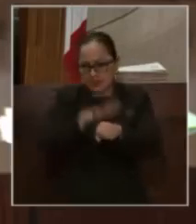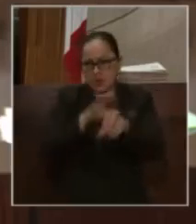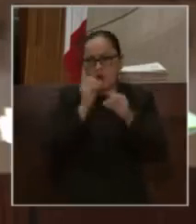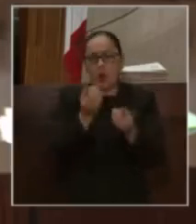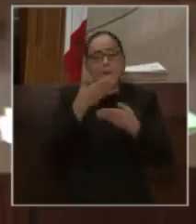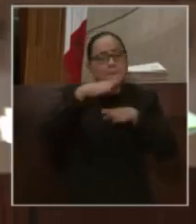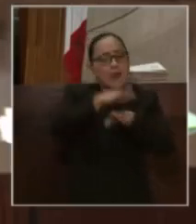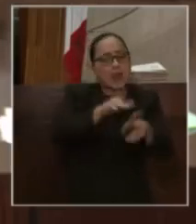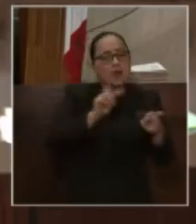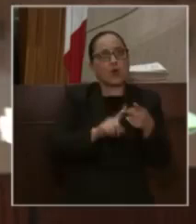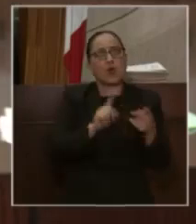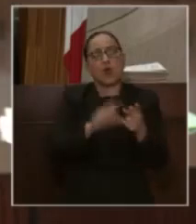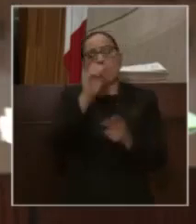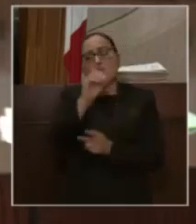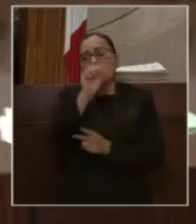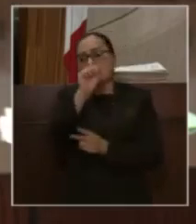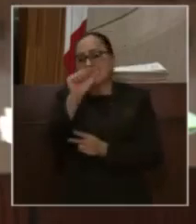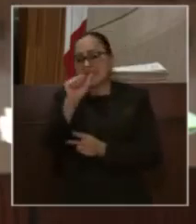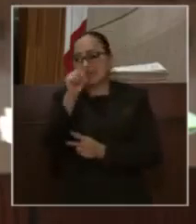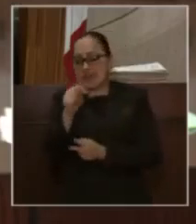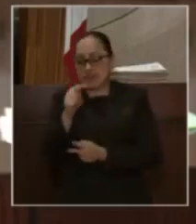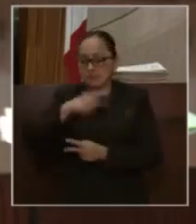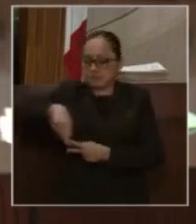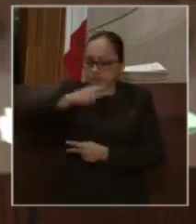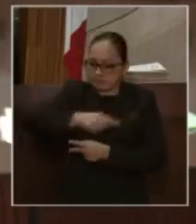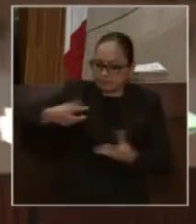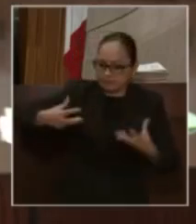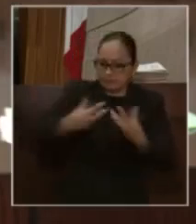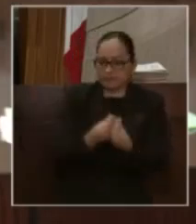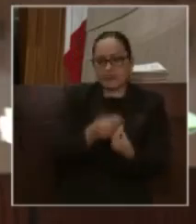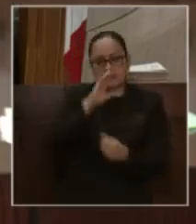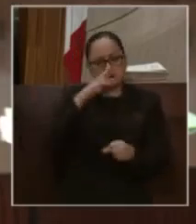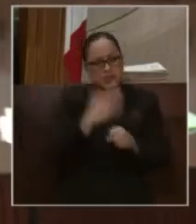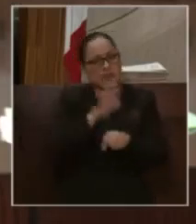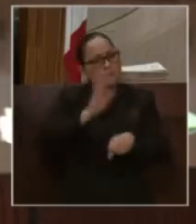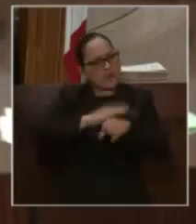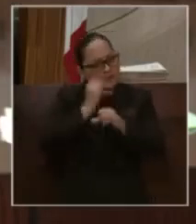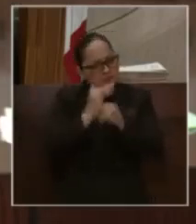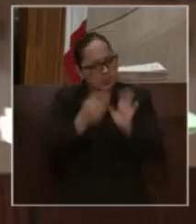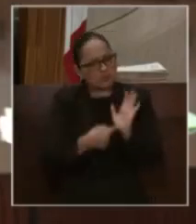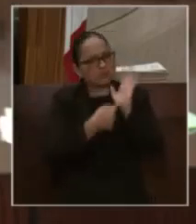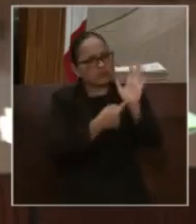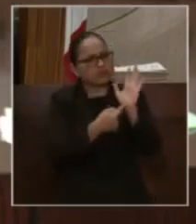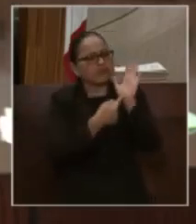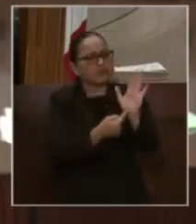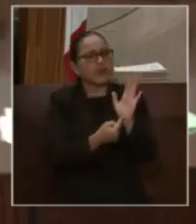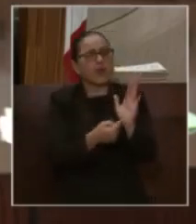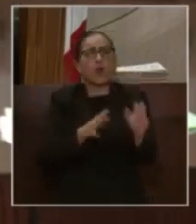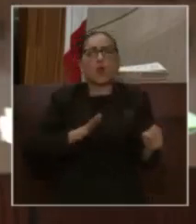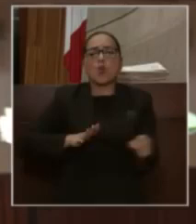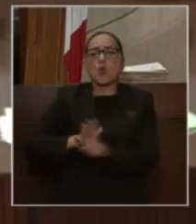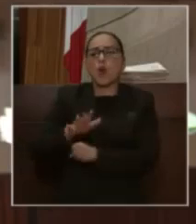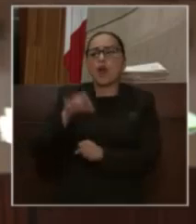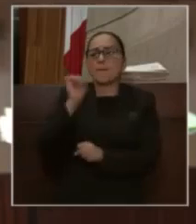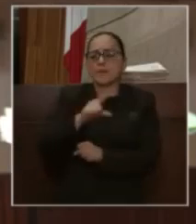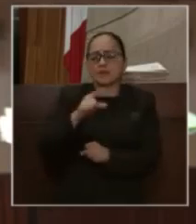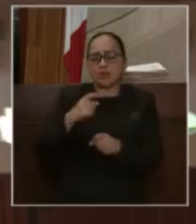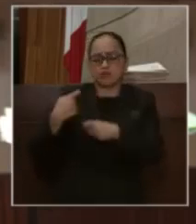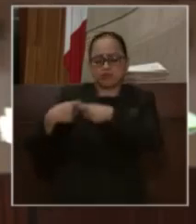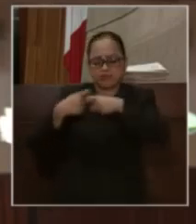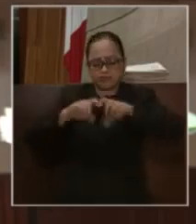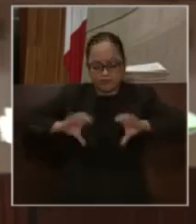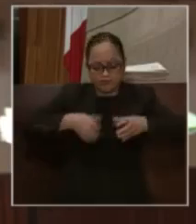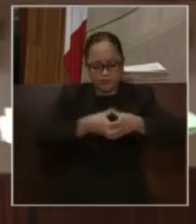financieras y hacendarias que pudieran llevar mayor información para determinar cuál fue el uso y